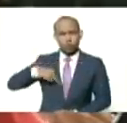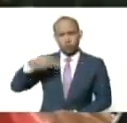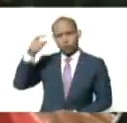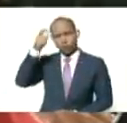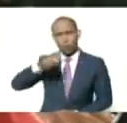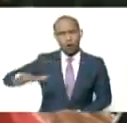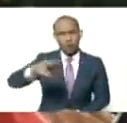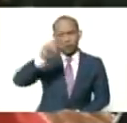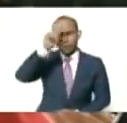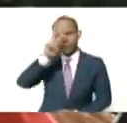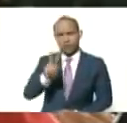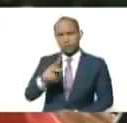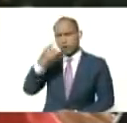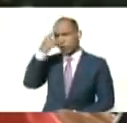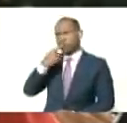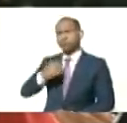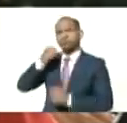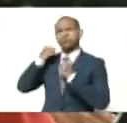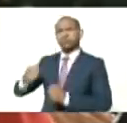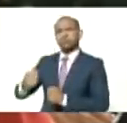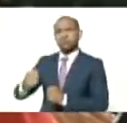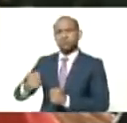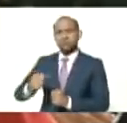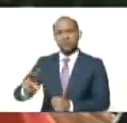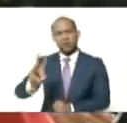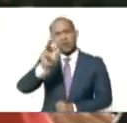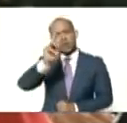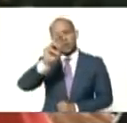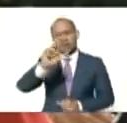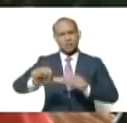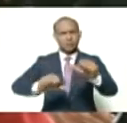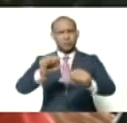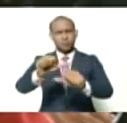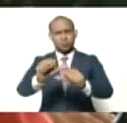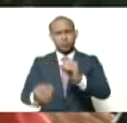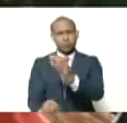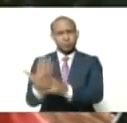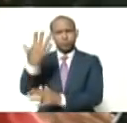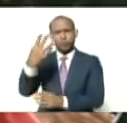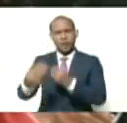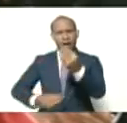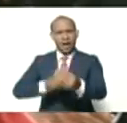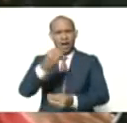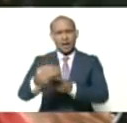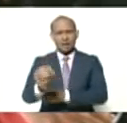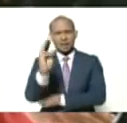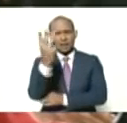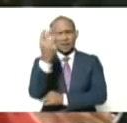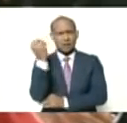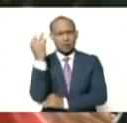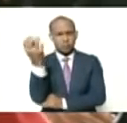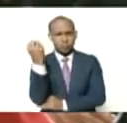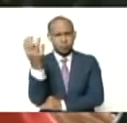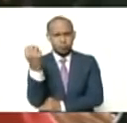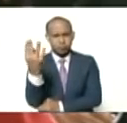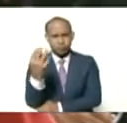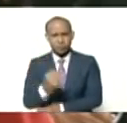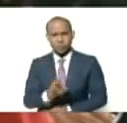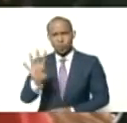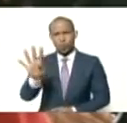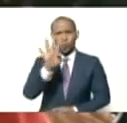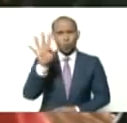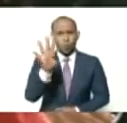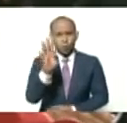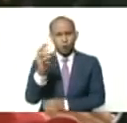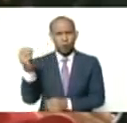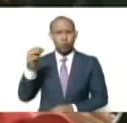venezolano, iniciamos la tercera década de la revolución con la realización de la tercera plenaria extraordinaria del cuarto